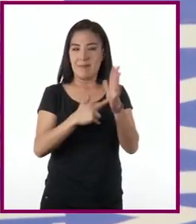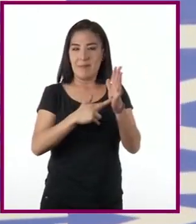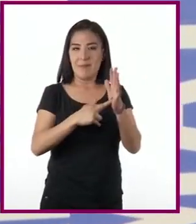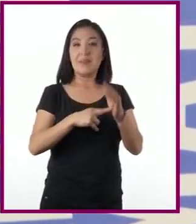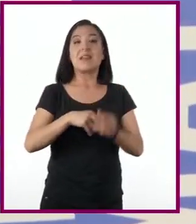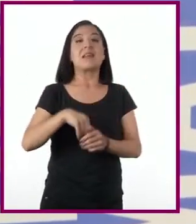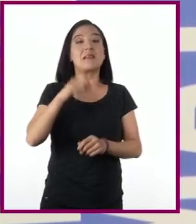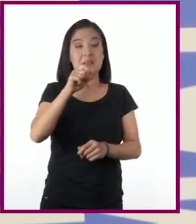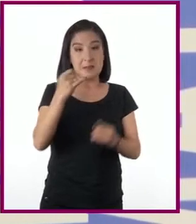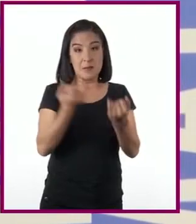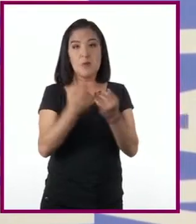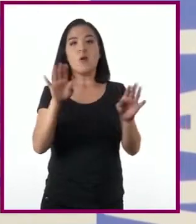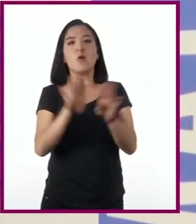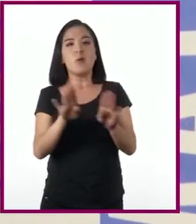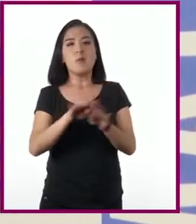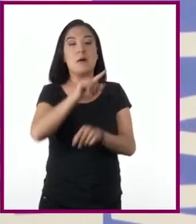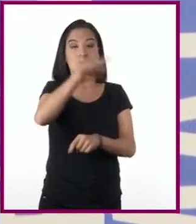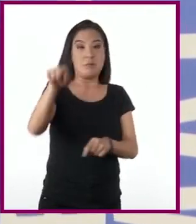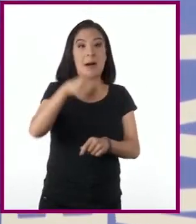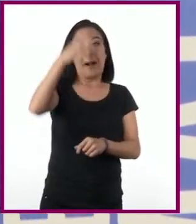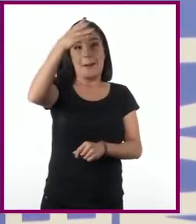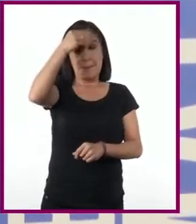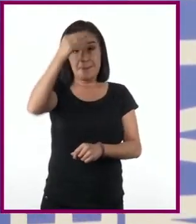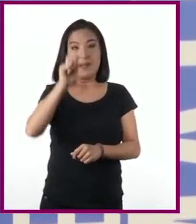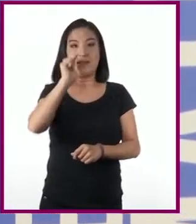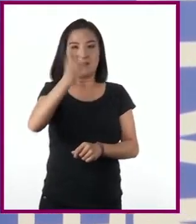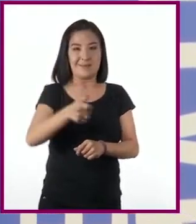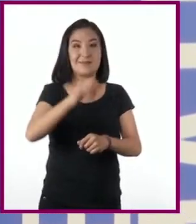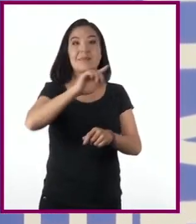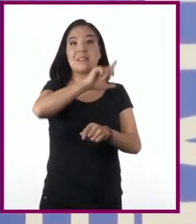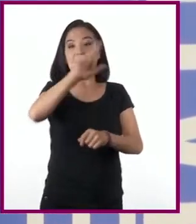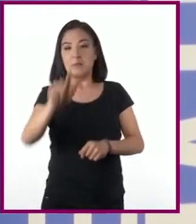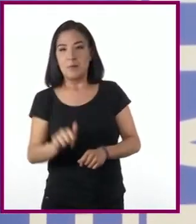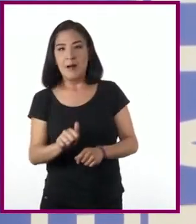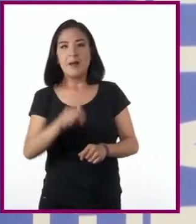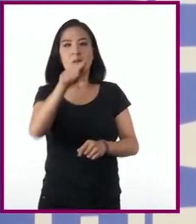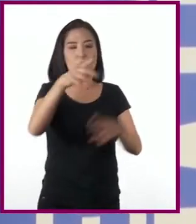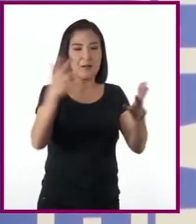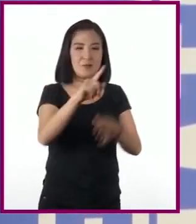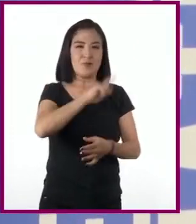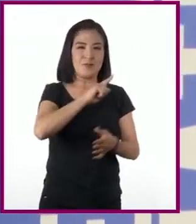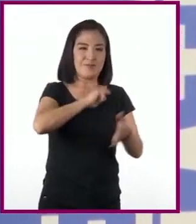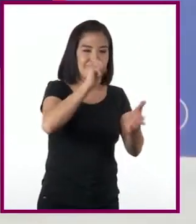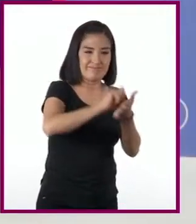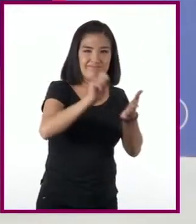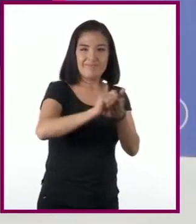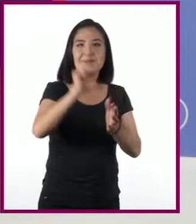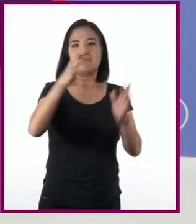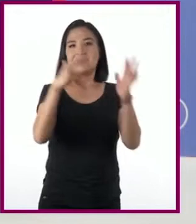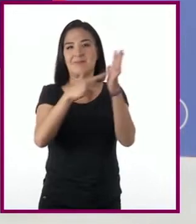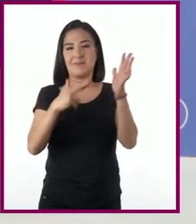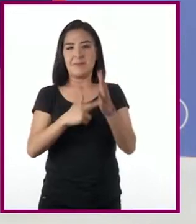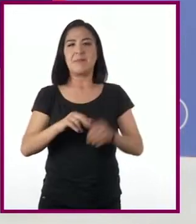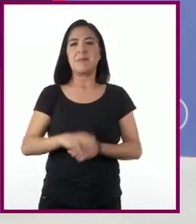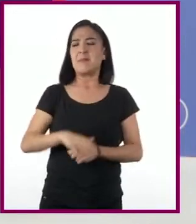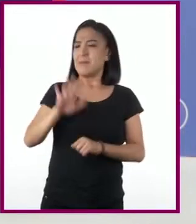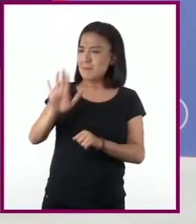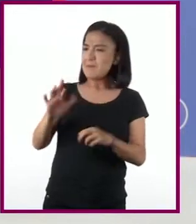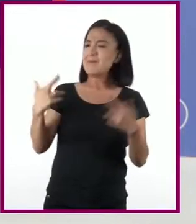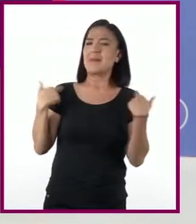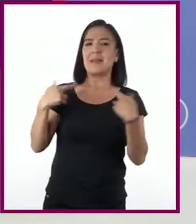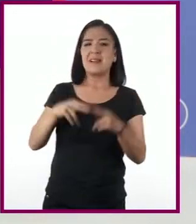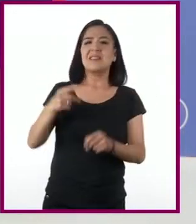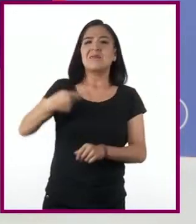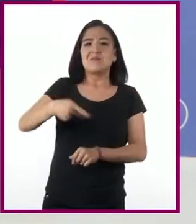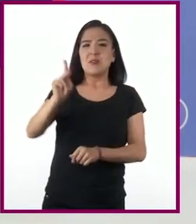de tal manera que, con lo que aprendamos, al final sean capaces de redactar su propio reglamento. Pero, maestra,